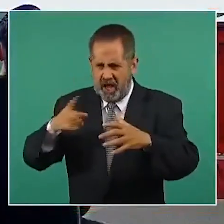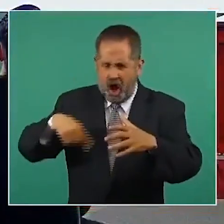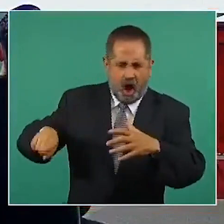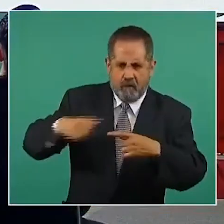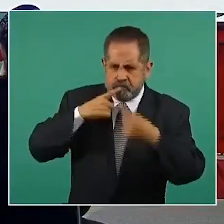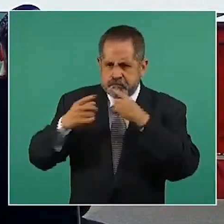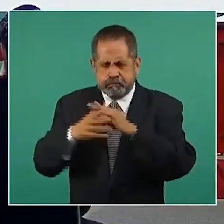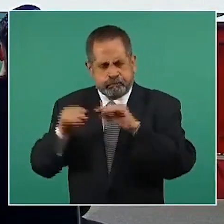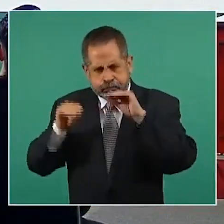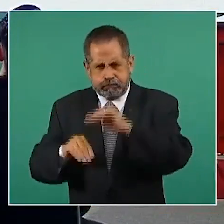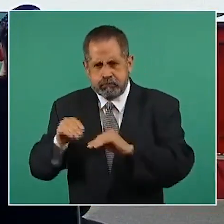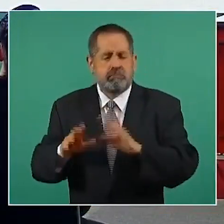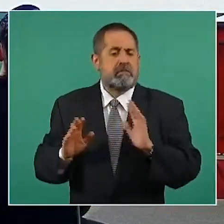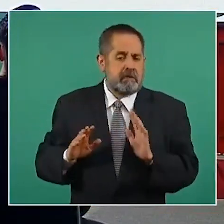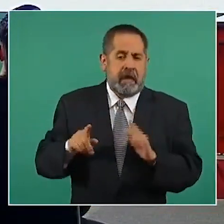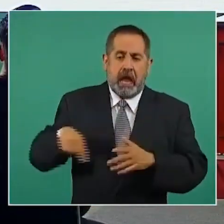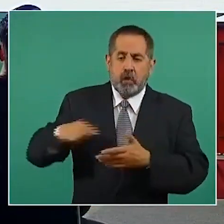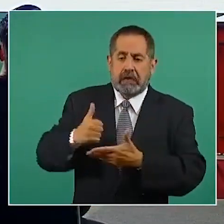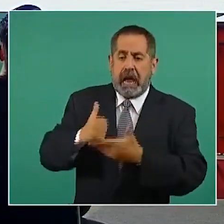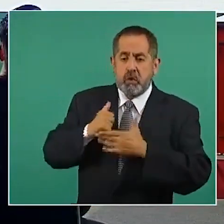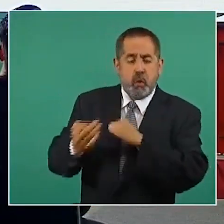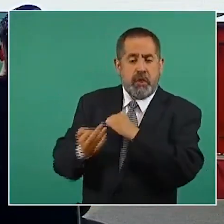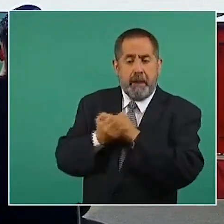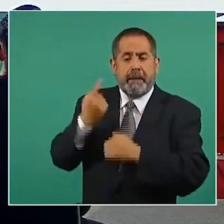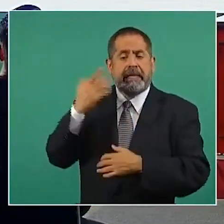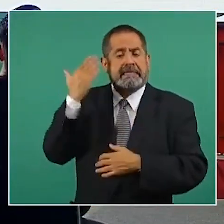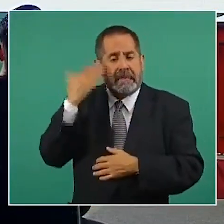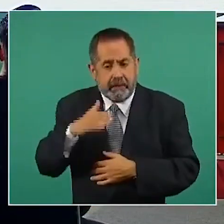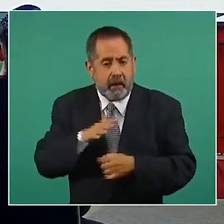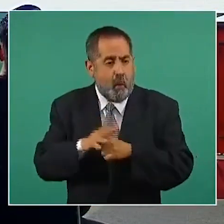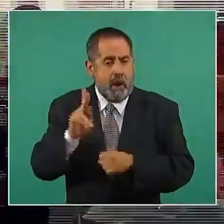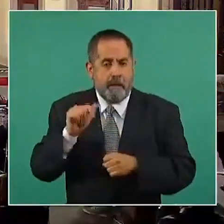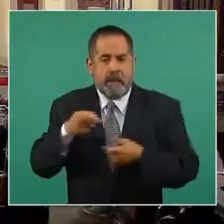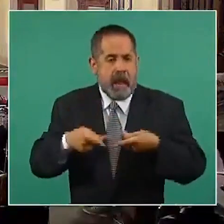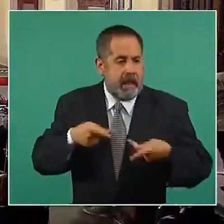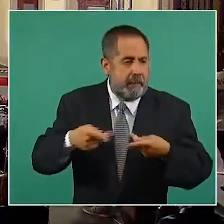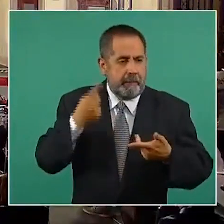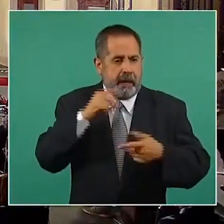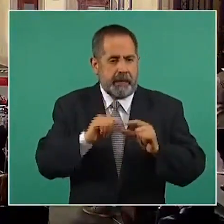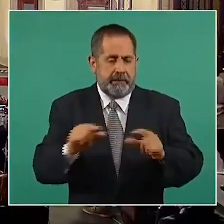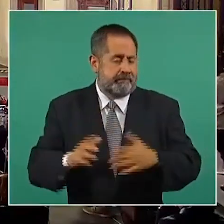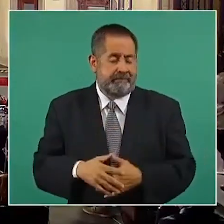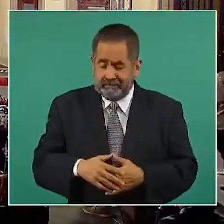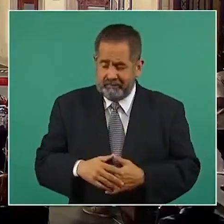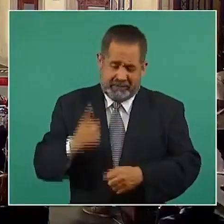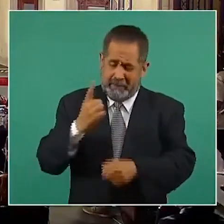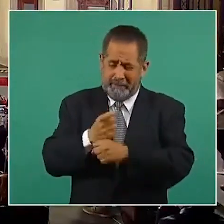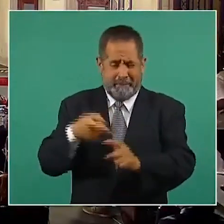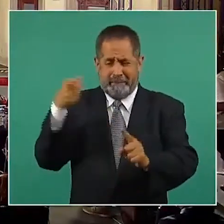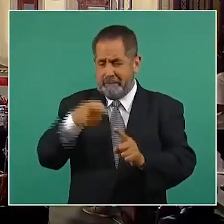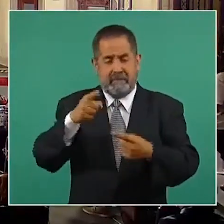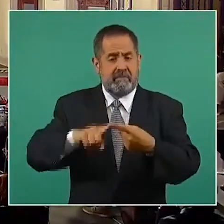también de diferentes disciplinas que nos han ayudado a definir la estrategia. Y el primer punto es que sigue siendo la prioridad número